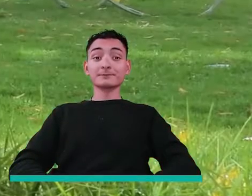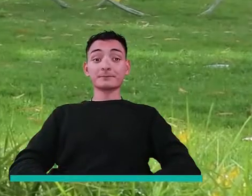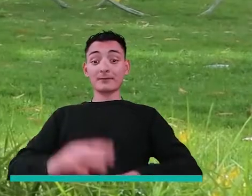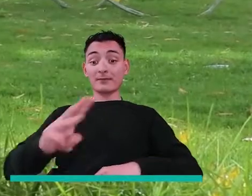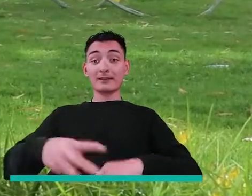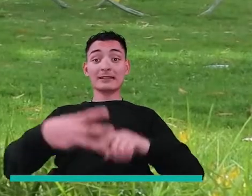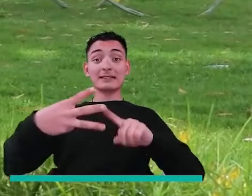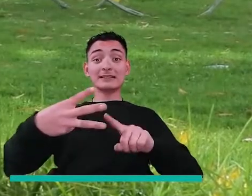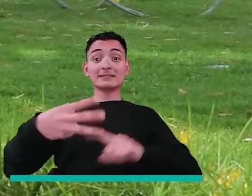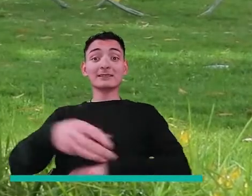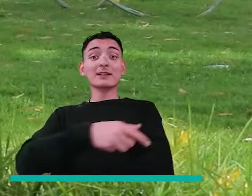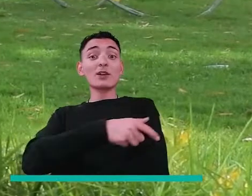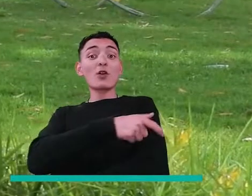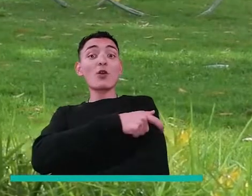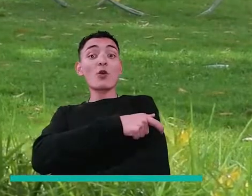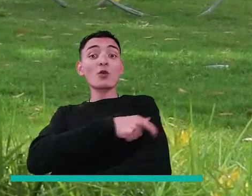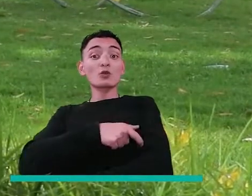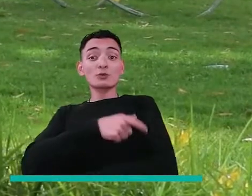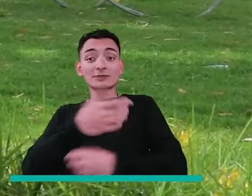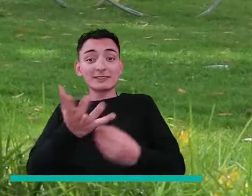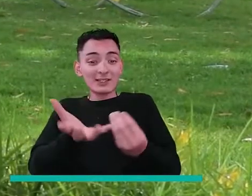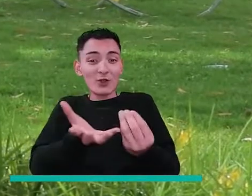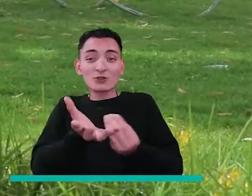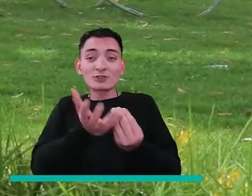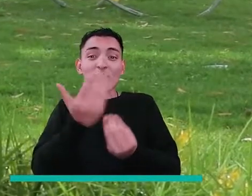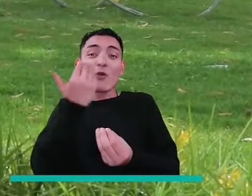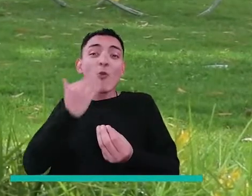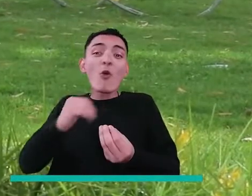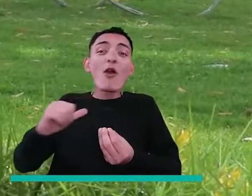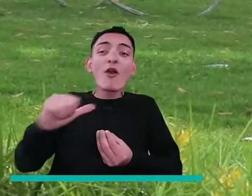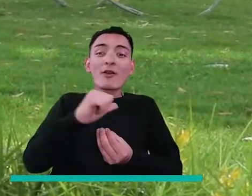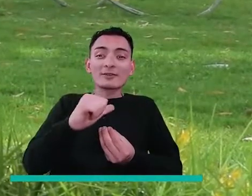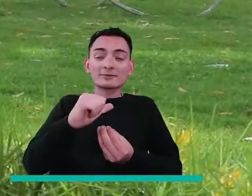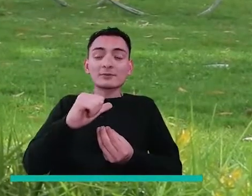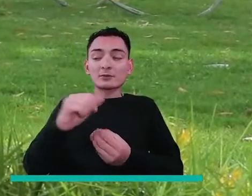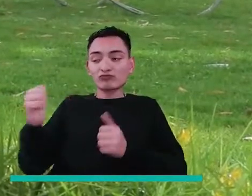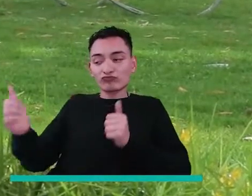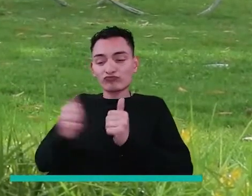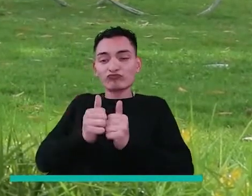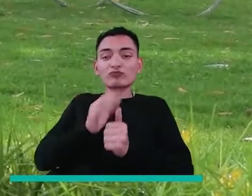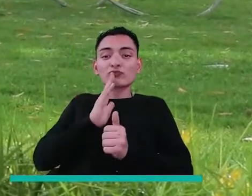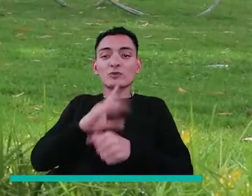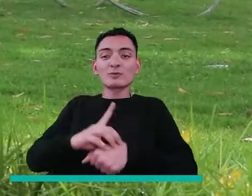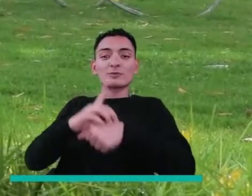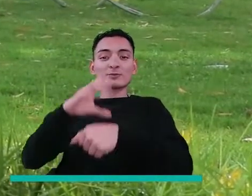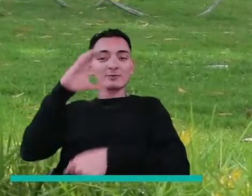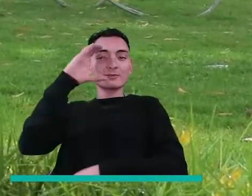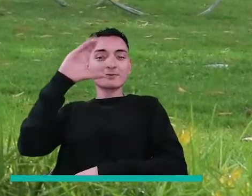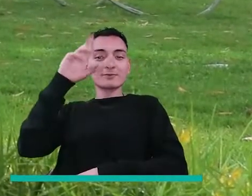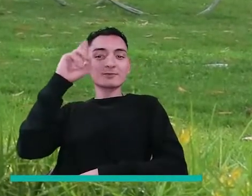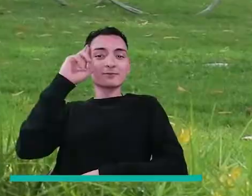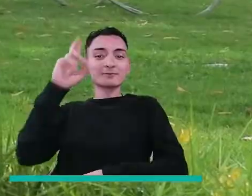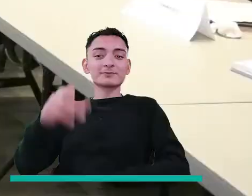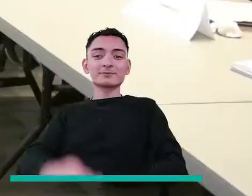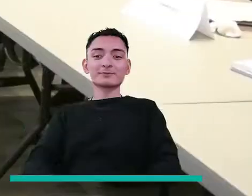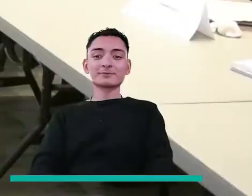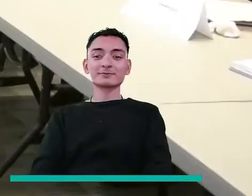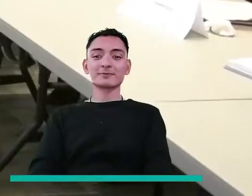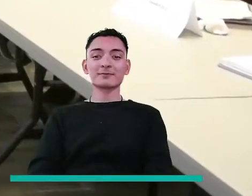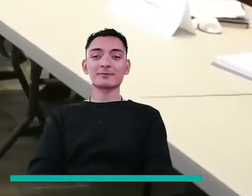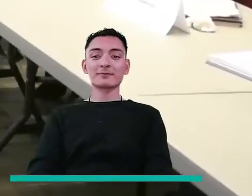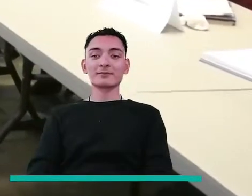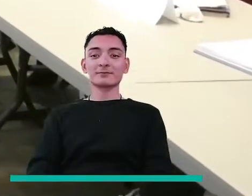Se realizó el tercer Consejo Consultivo de Mujeres del departamento. Contó con la participación del gobernador Ramiro Barragán.